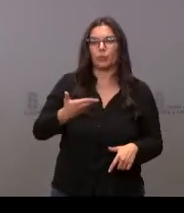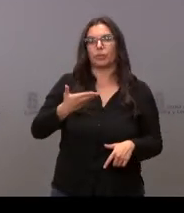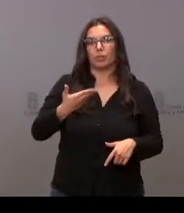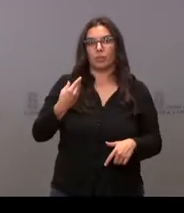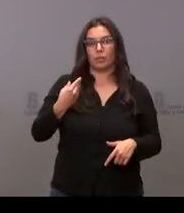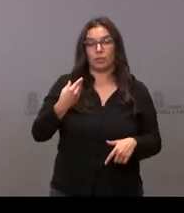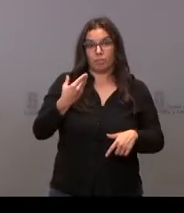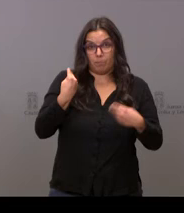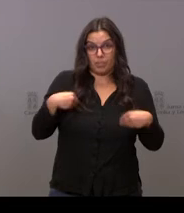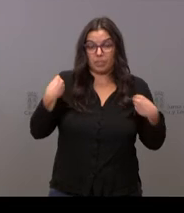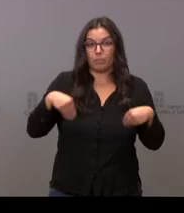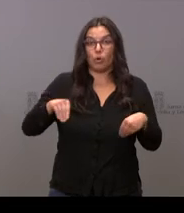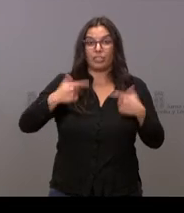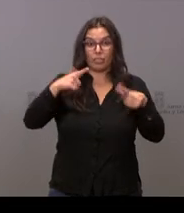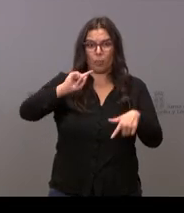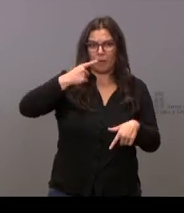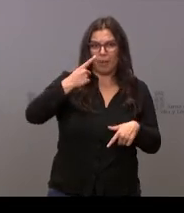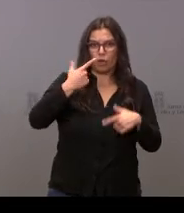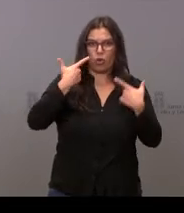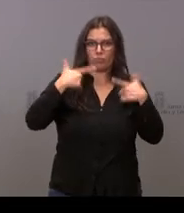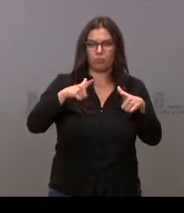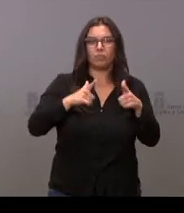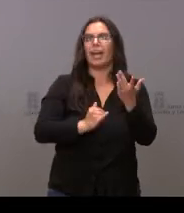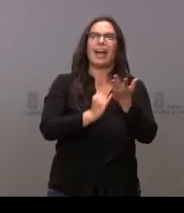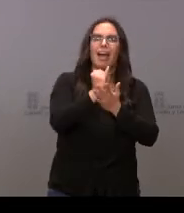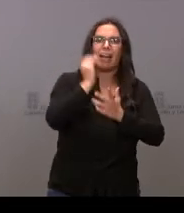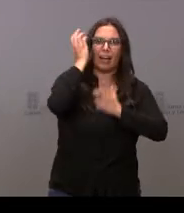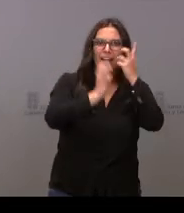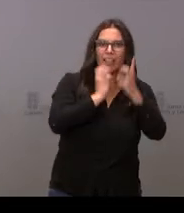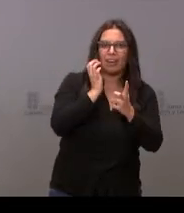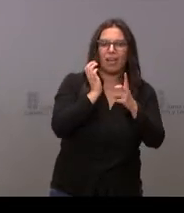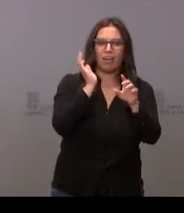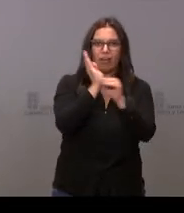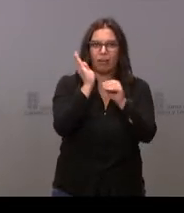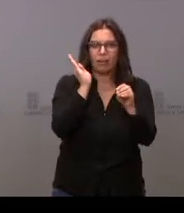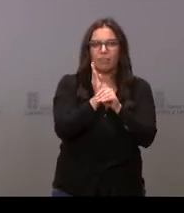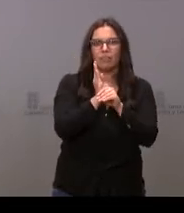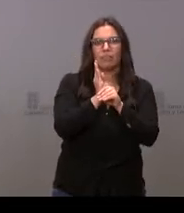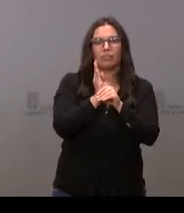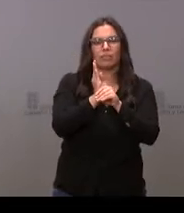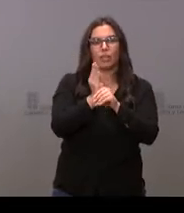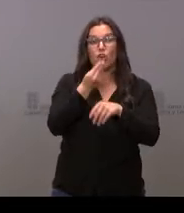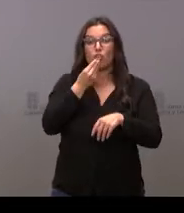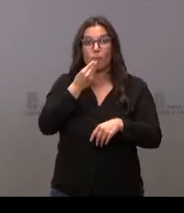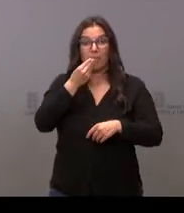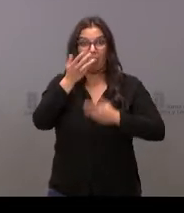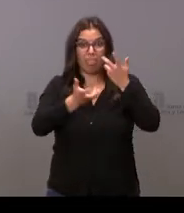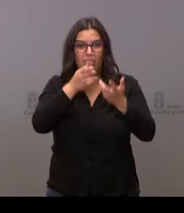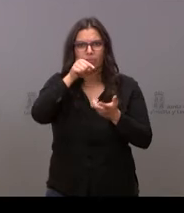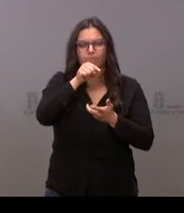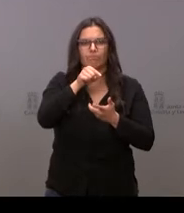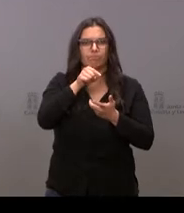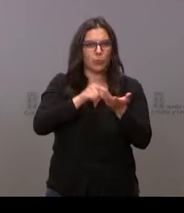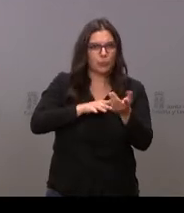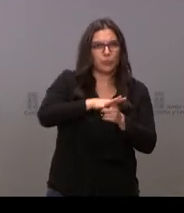el sector primario el sector de la transformación agroalimentaria nosotros encendemos